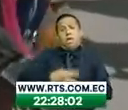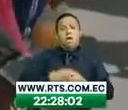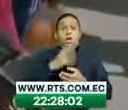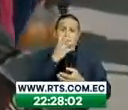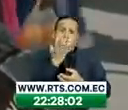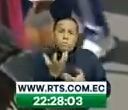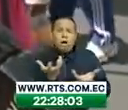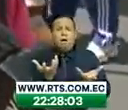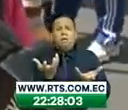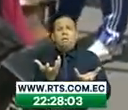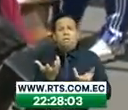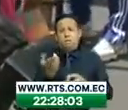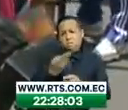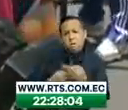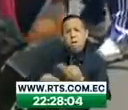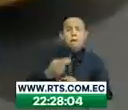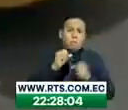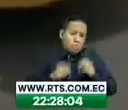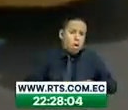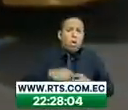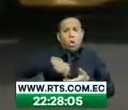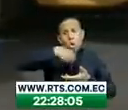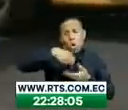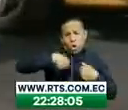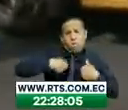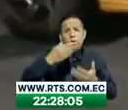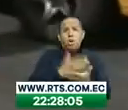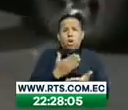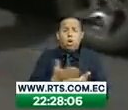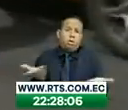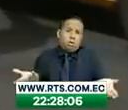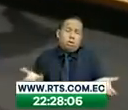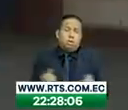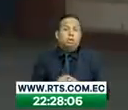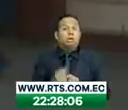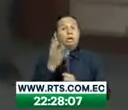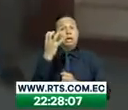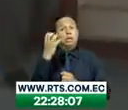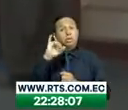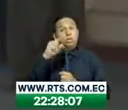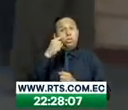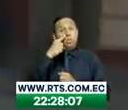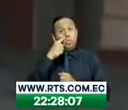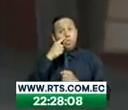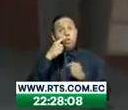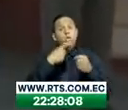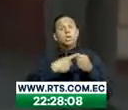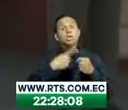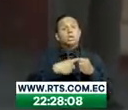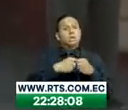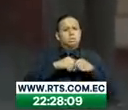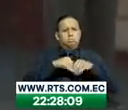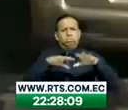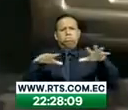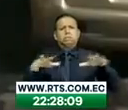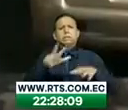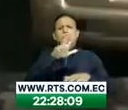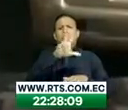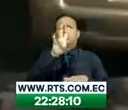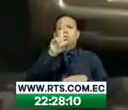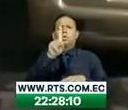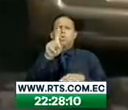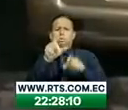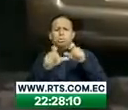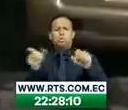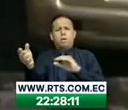para que la regale el plata de esta manera hasta el 14 de junio en la capital contabilizó 371 personas fallecidas el número